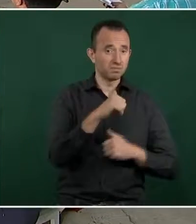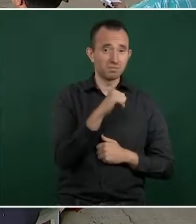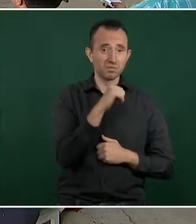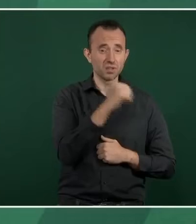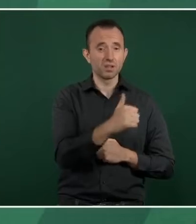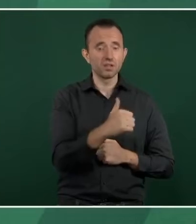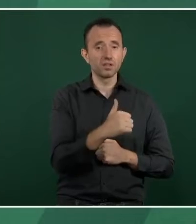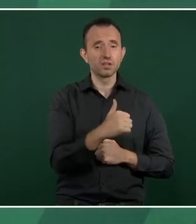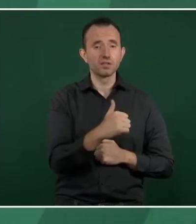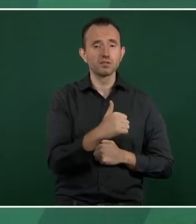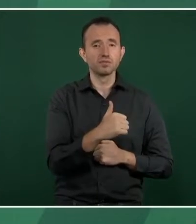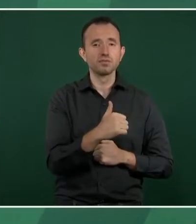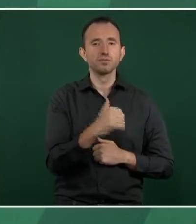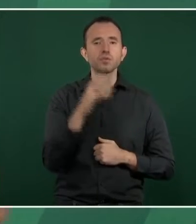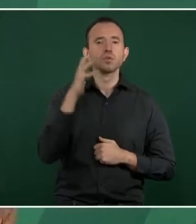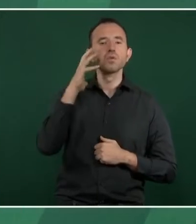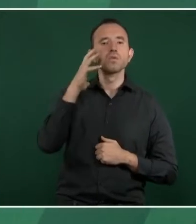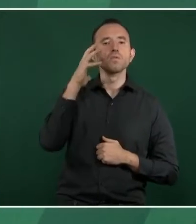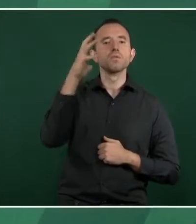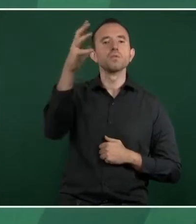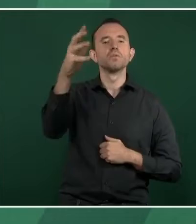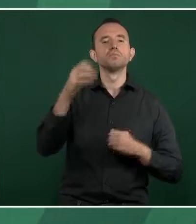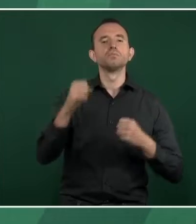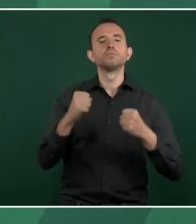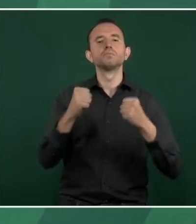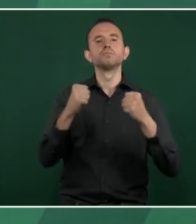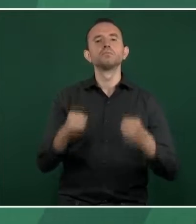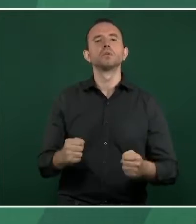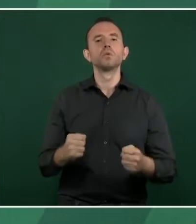inseguridad o del consumo de drogas?